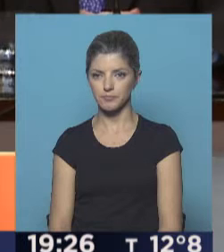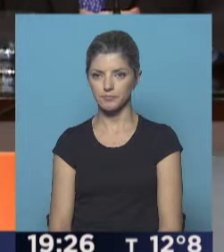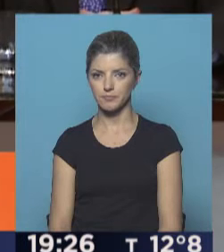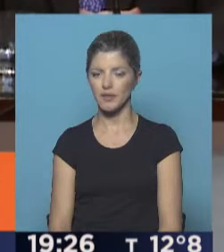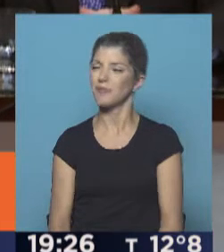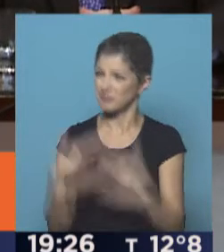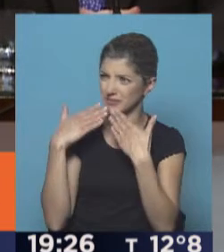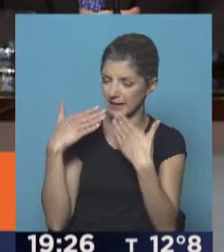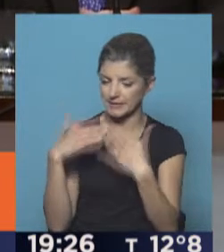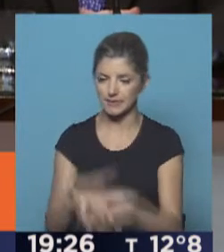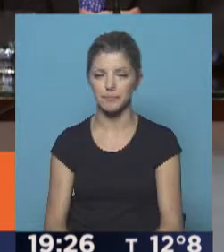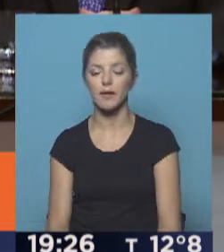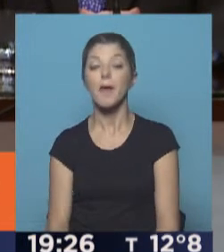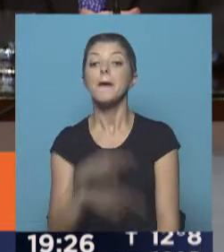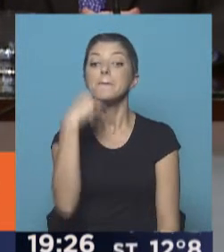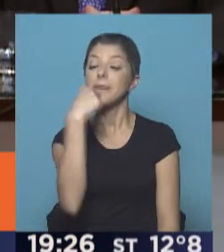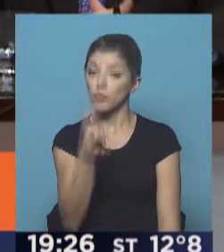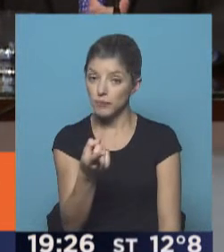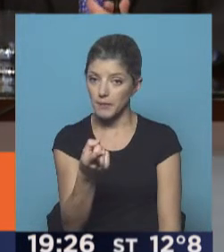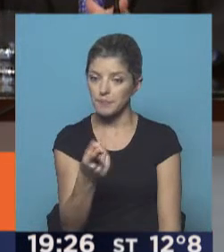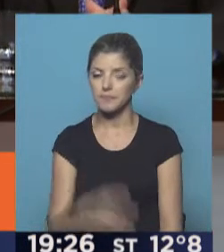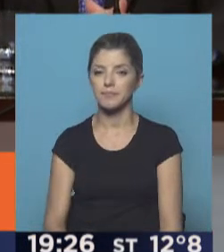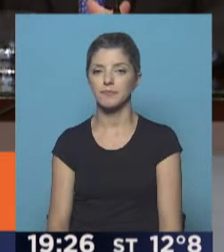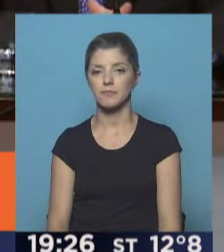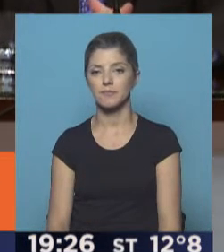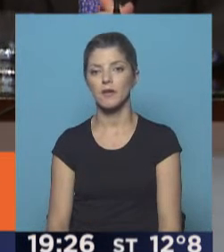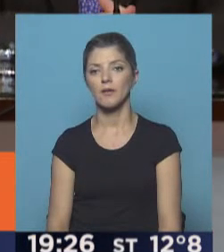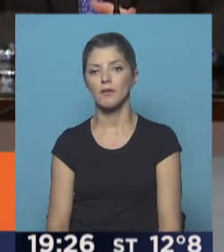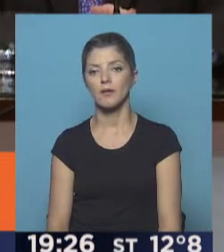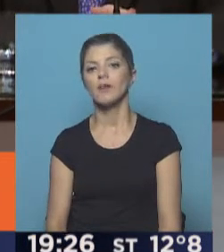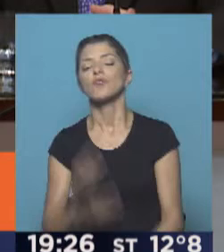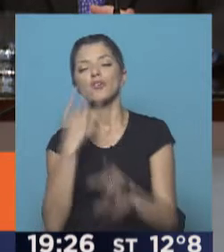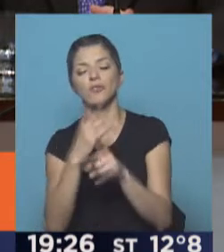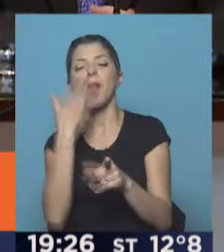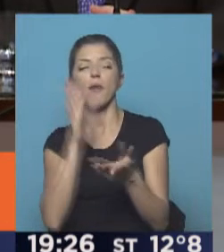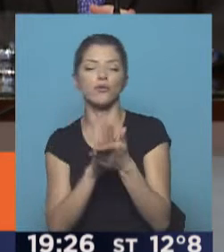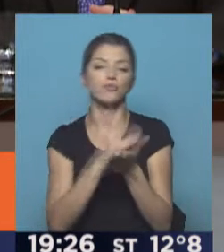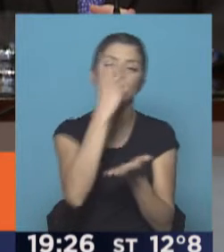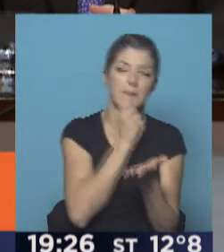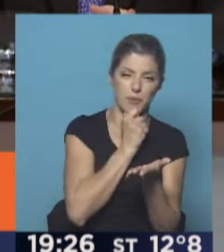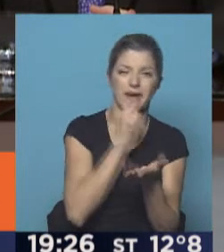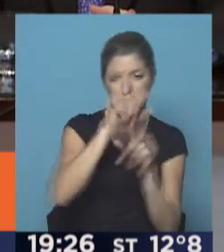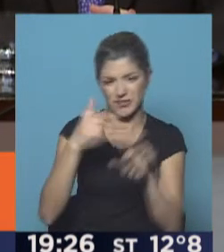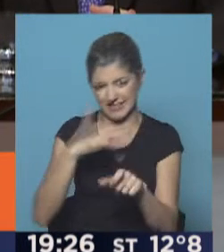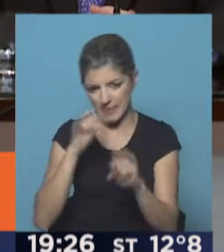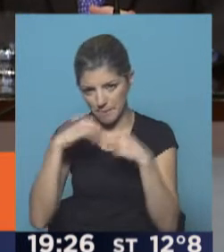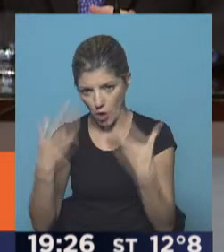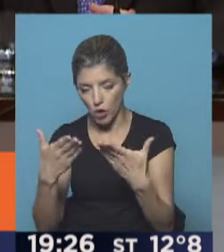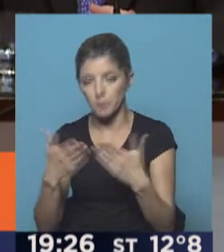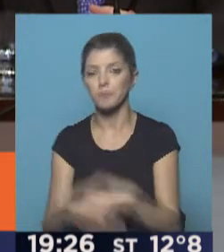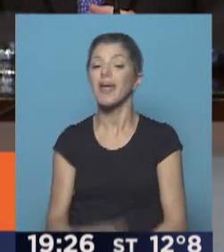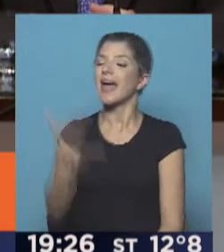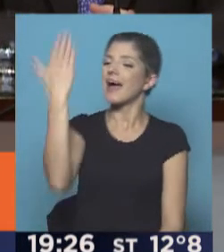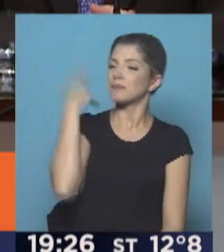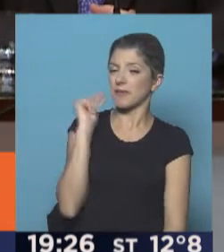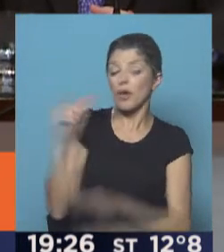muchas gracias. La pregunta sería, me gusta acudir a un ejemplo porque me parece que queda más claro para la gente. Discutíamos en un grupo